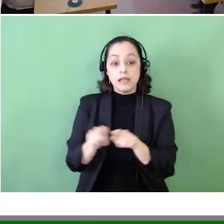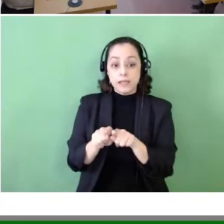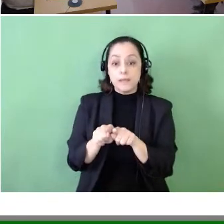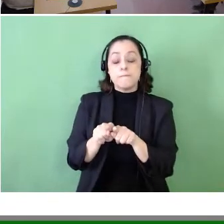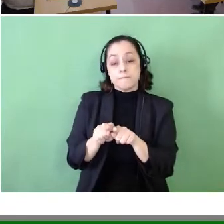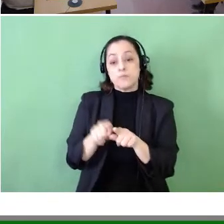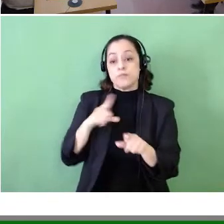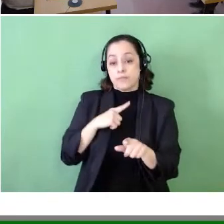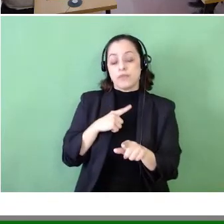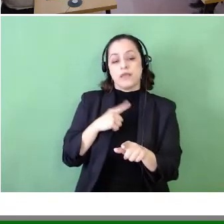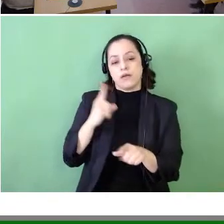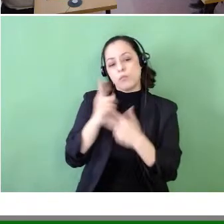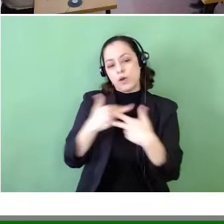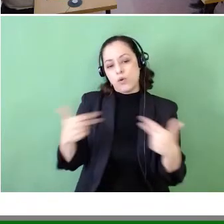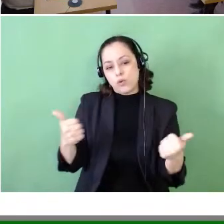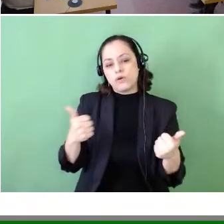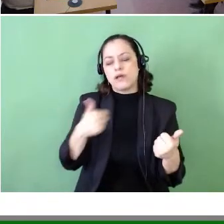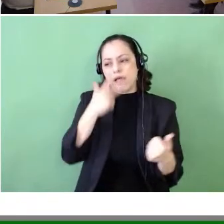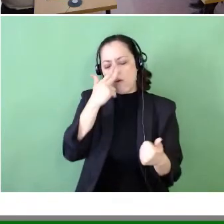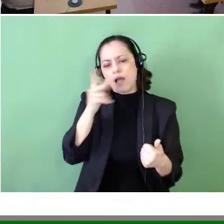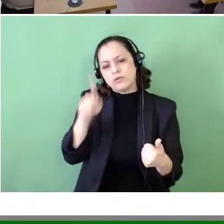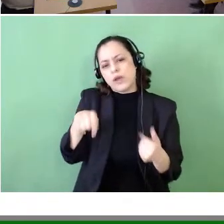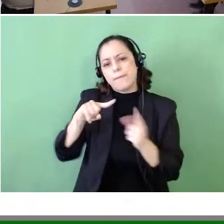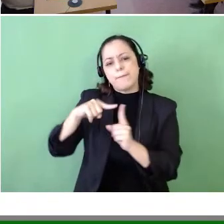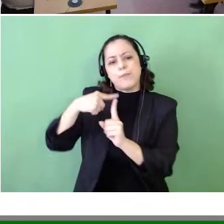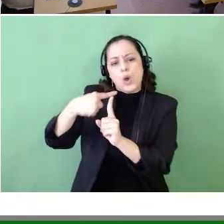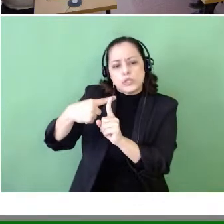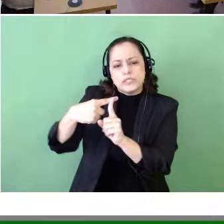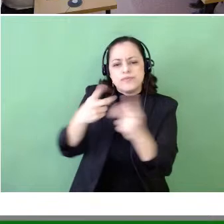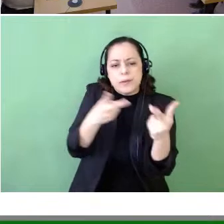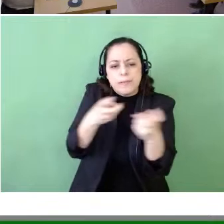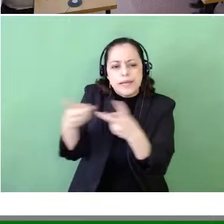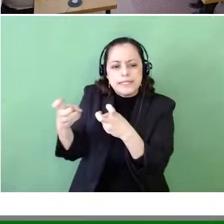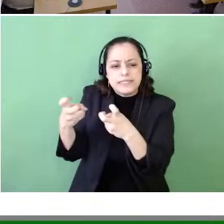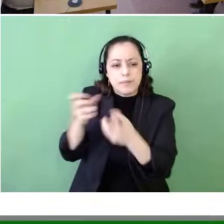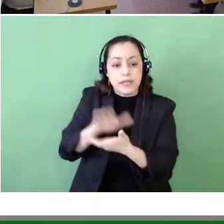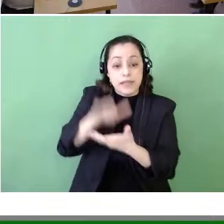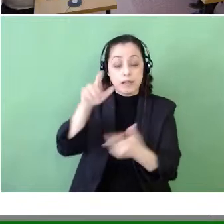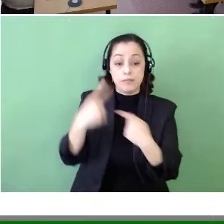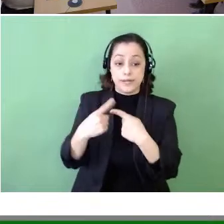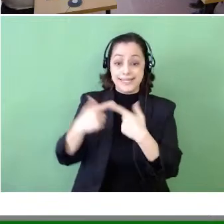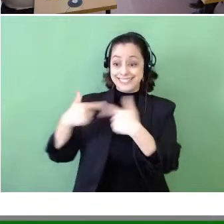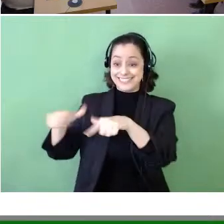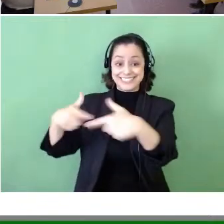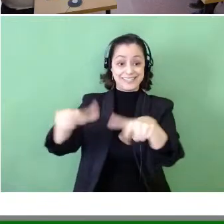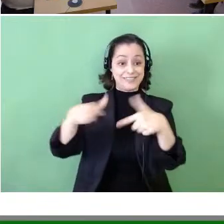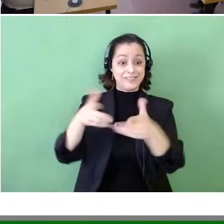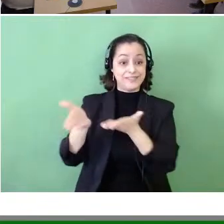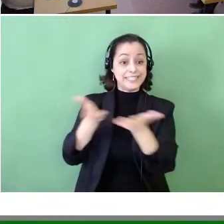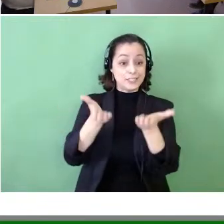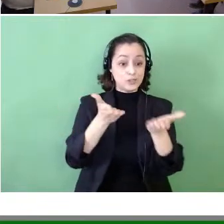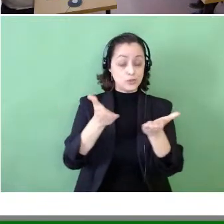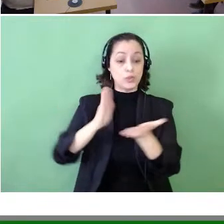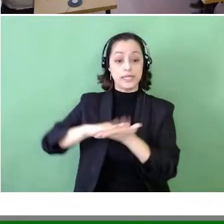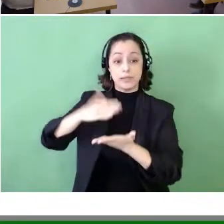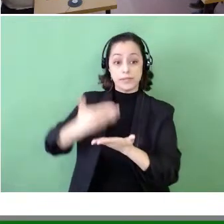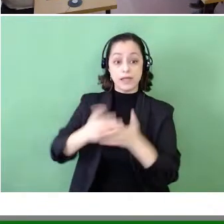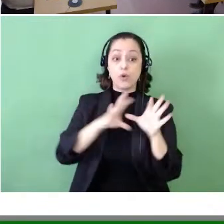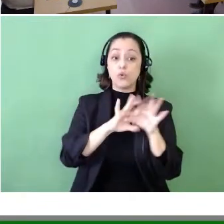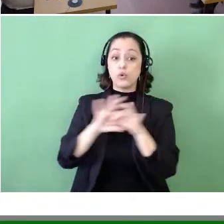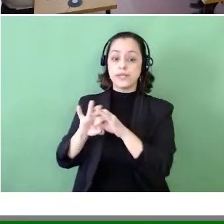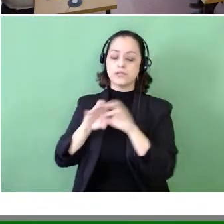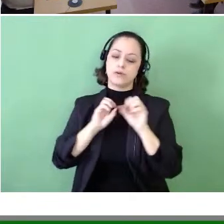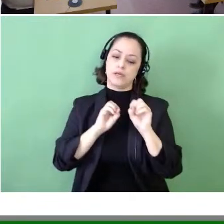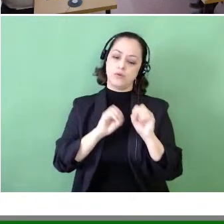algo que creemos que sea positivo, porque en servicios de interpretación, en contextos educacionales,